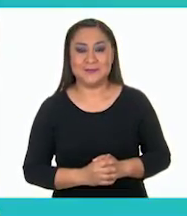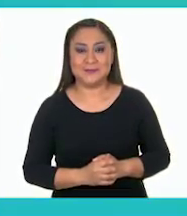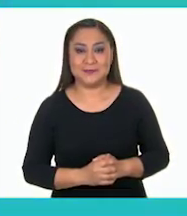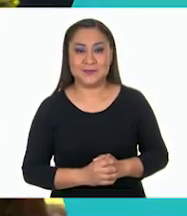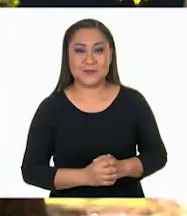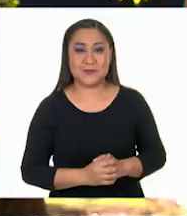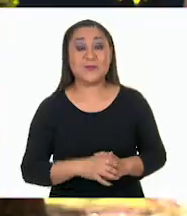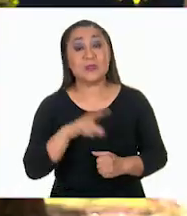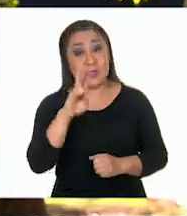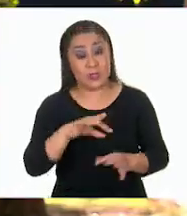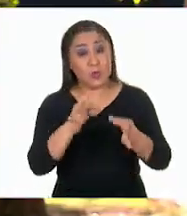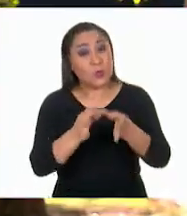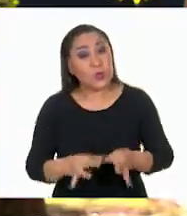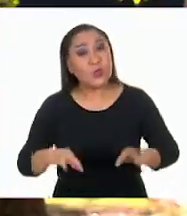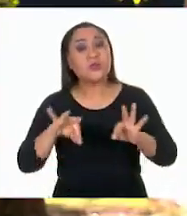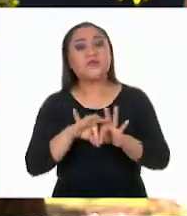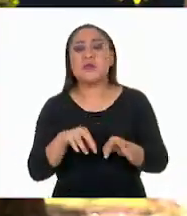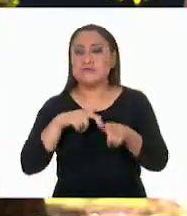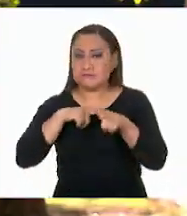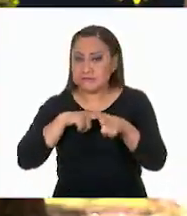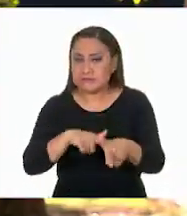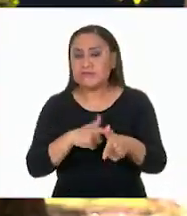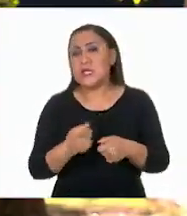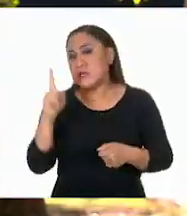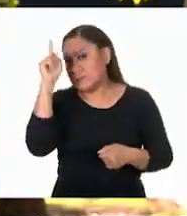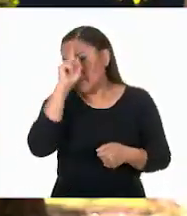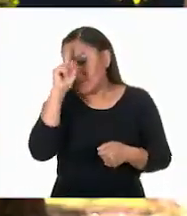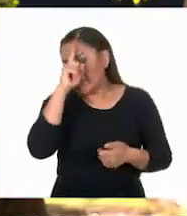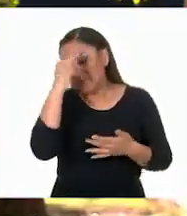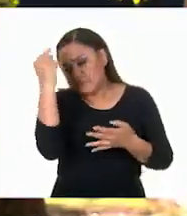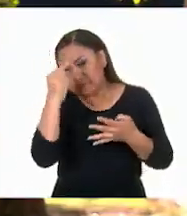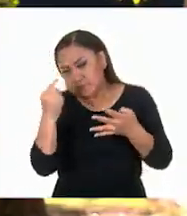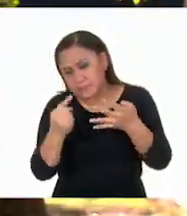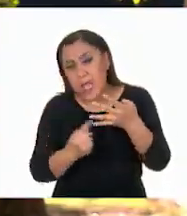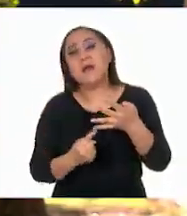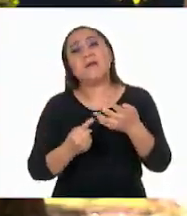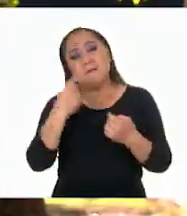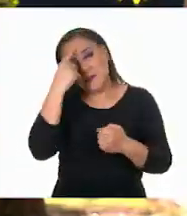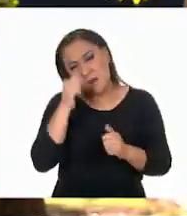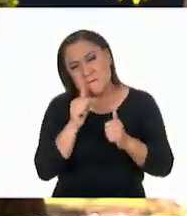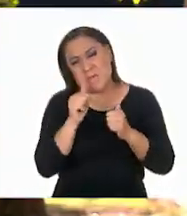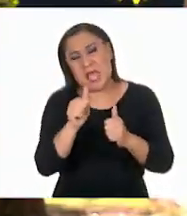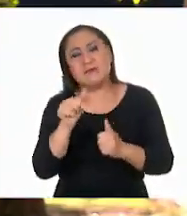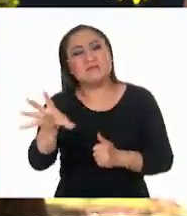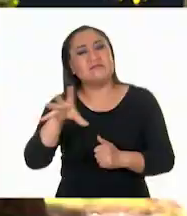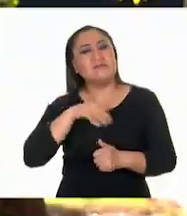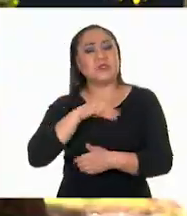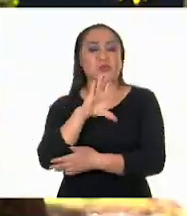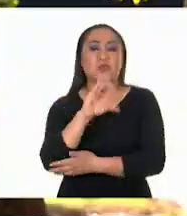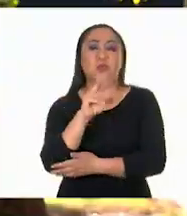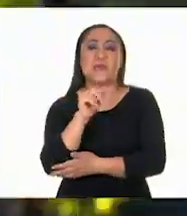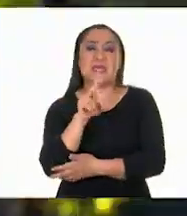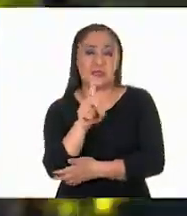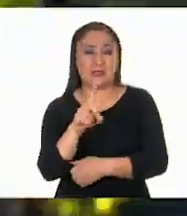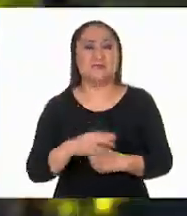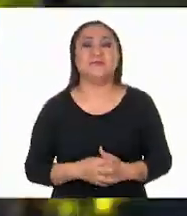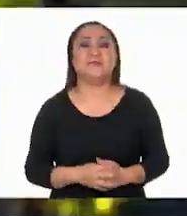Es muy importante continuar con las recomendaciones para evitar contagios de COVID.